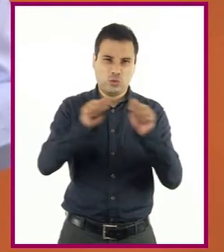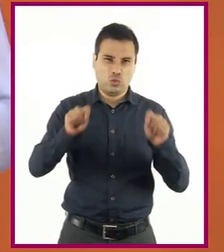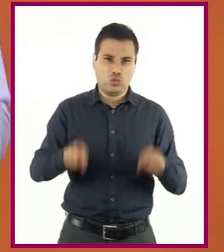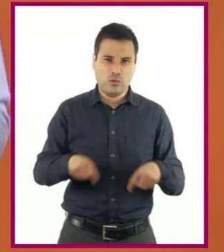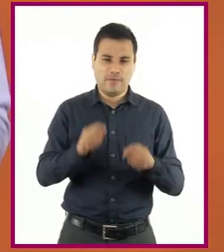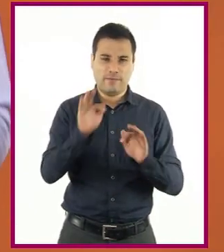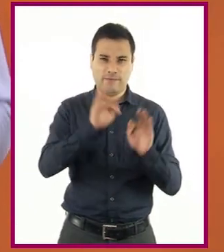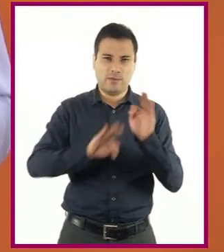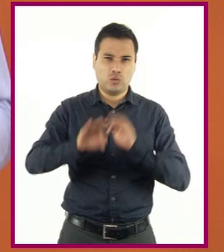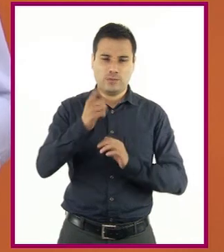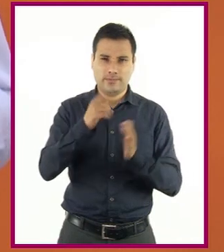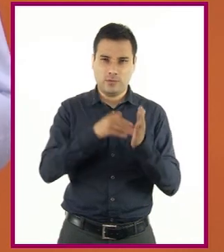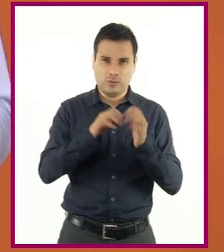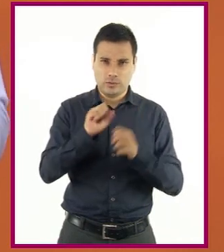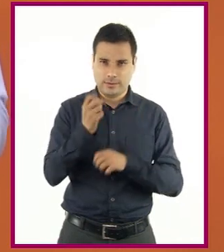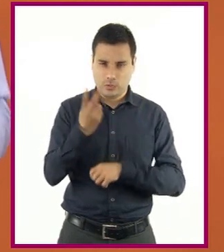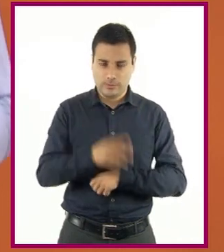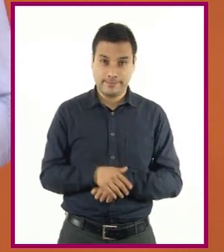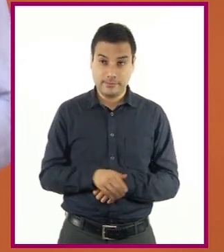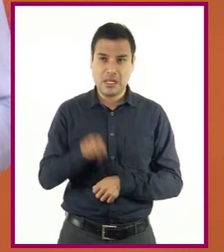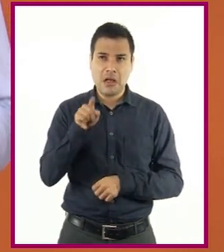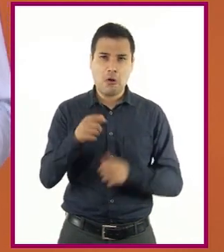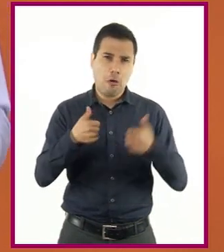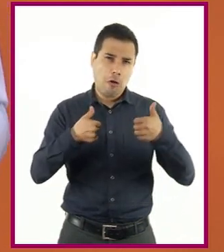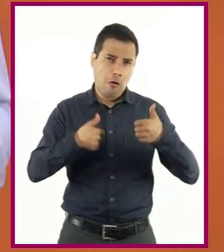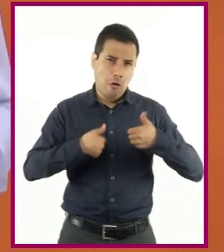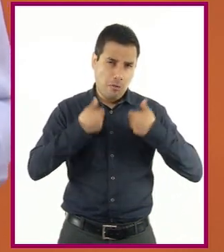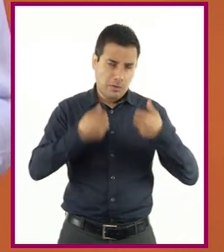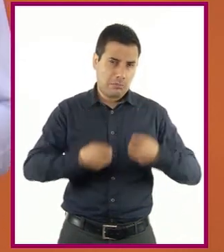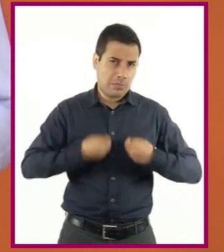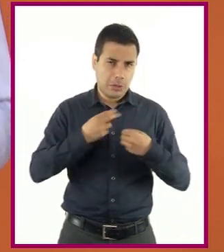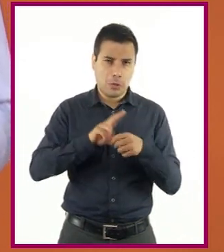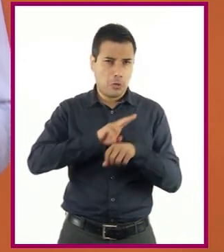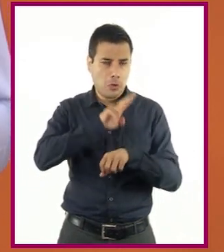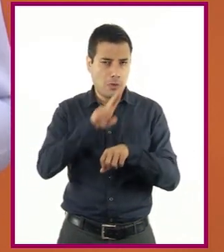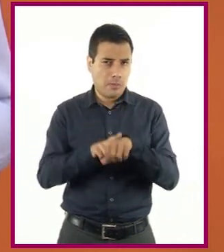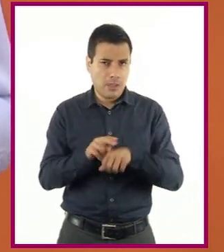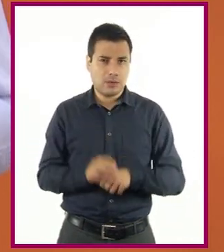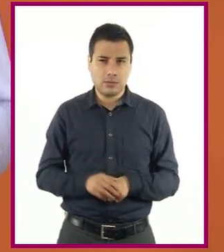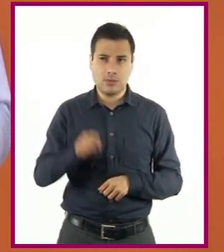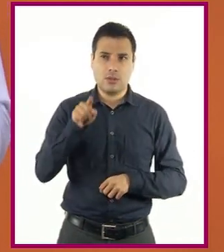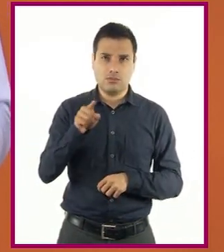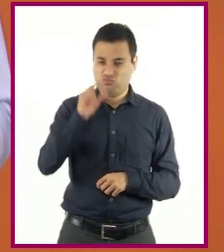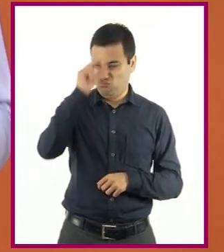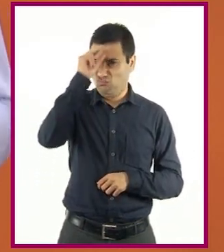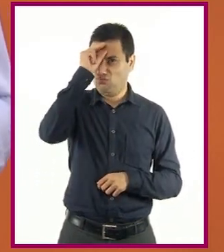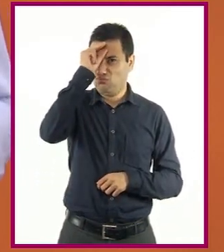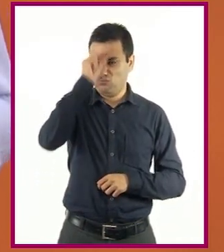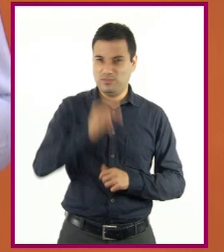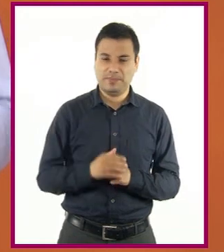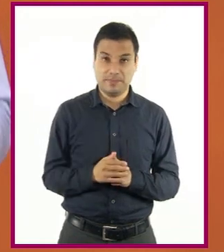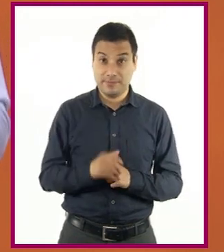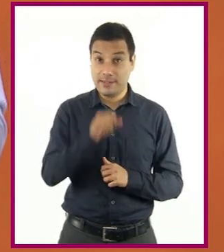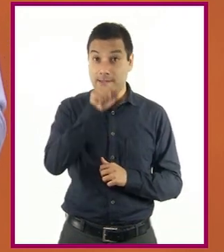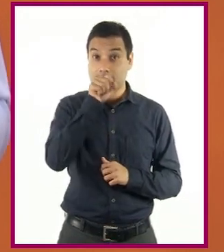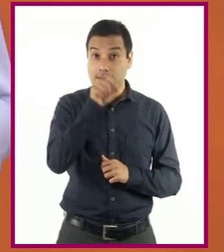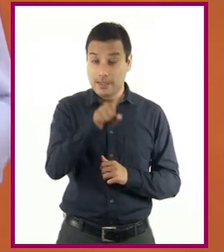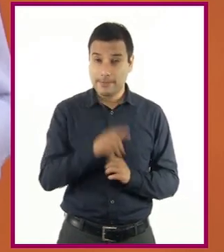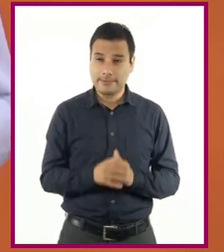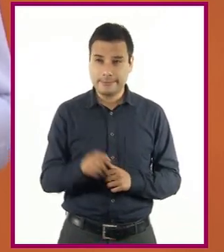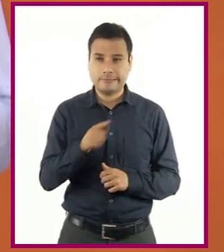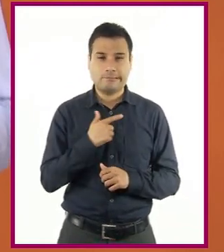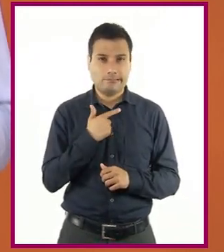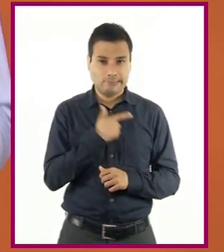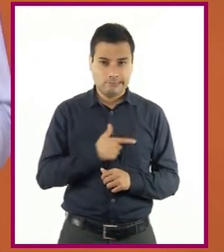esa época, era un chico que llevaba una vida común y se caracterizaba por su brillante inteligencia, además de su interés por